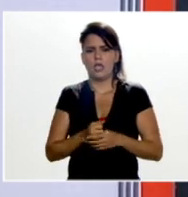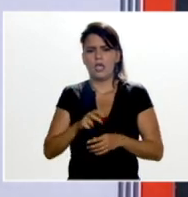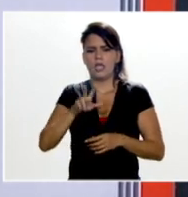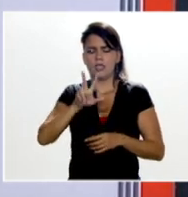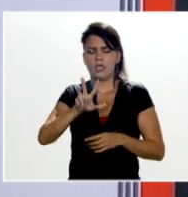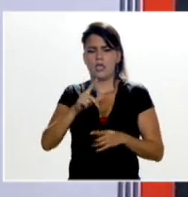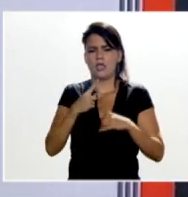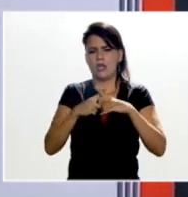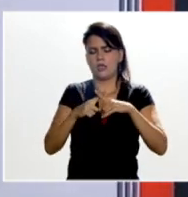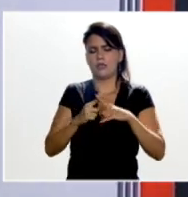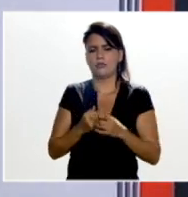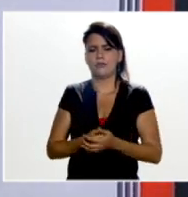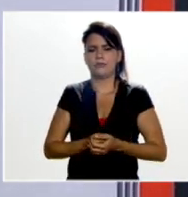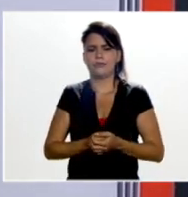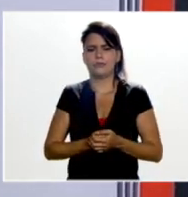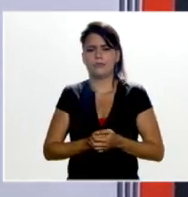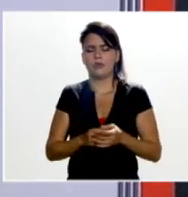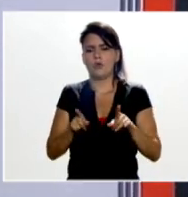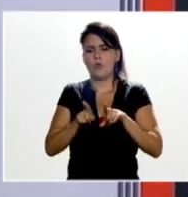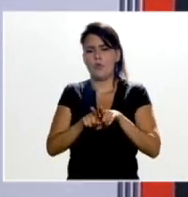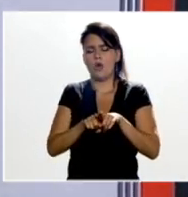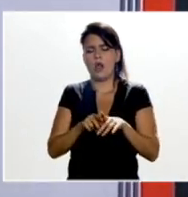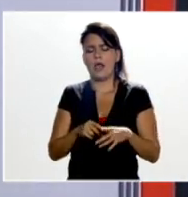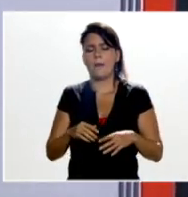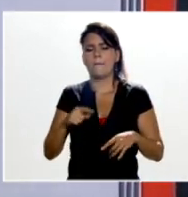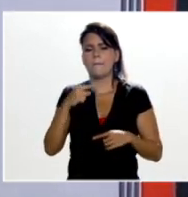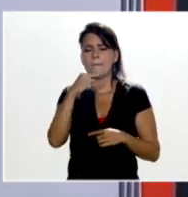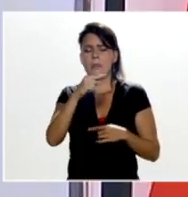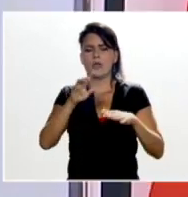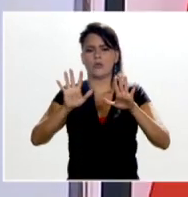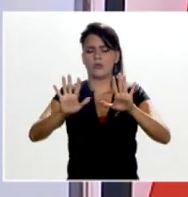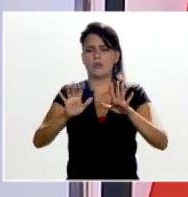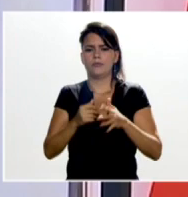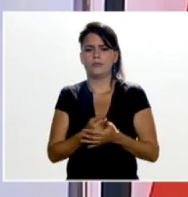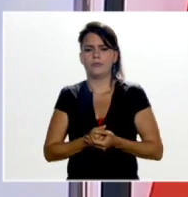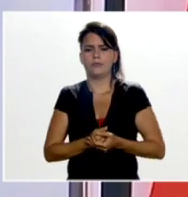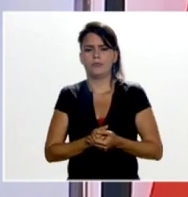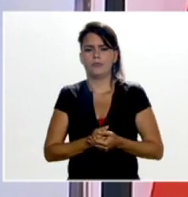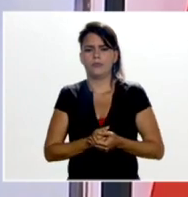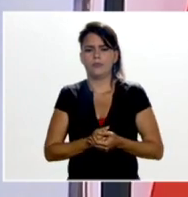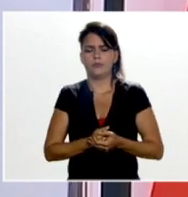la x, igual a menos 10.